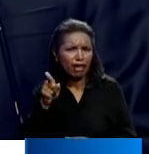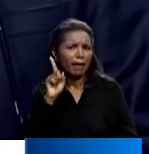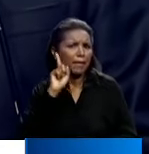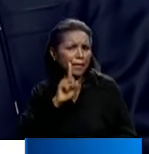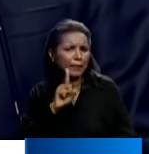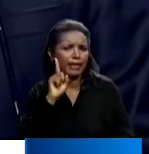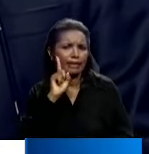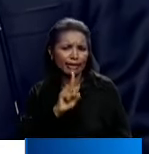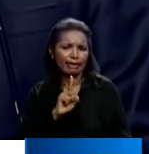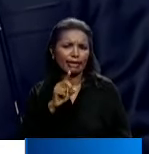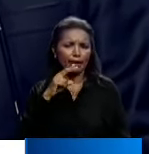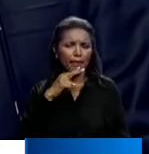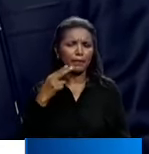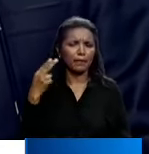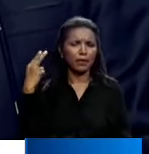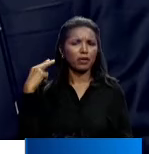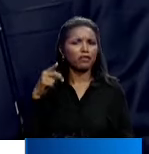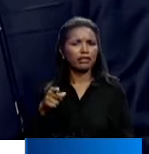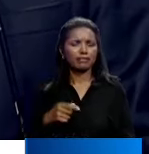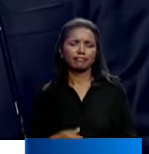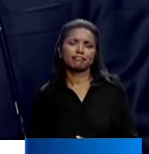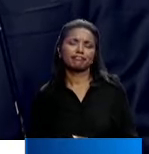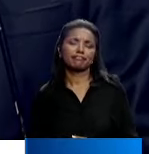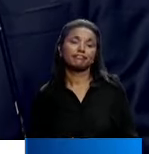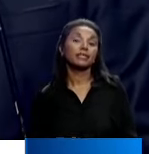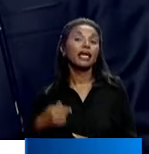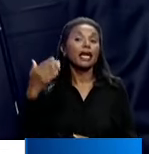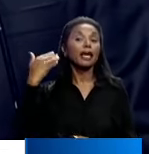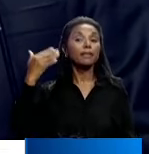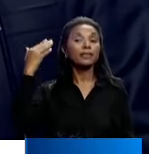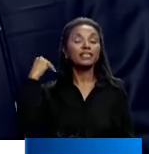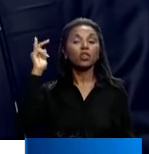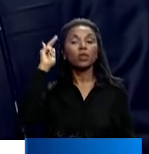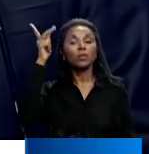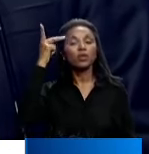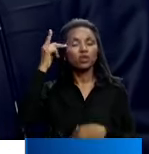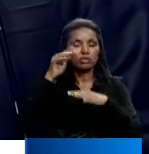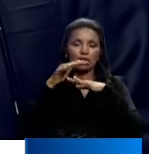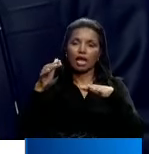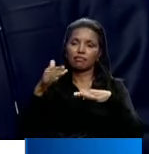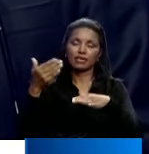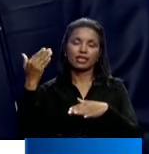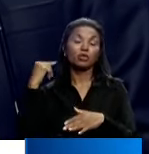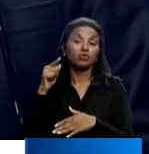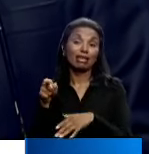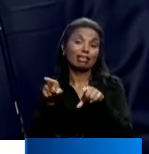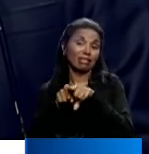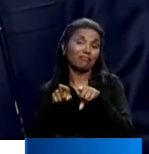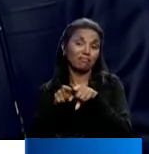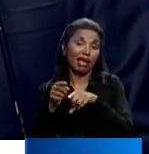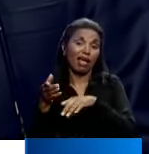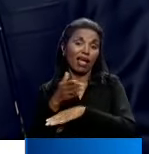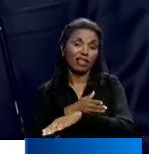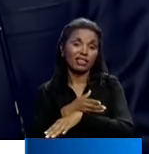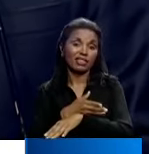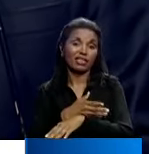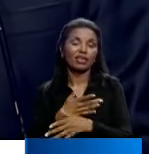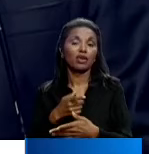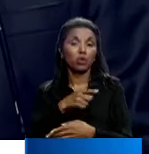tienen patas cortas, señor expresidente. El pasado político va a quedar atrás y usted es parte de él.